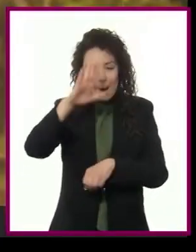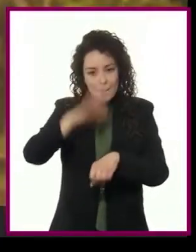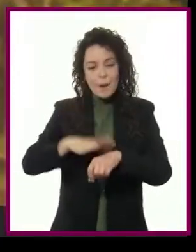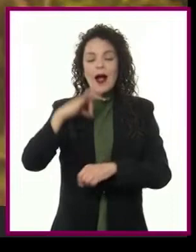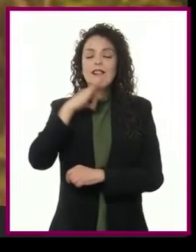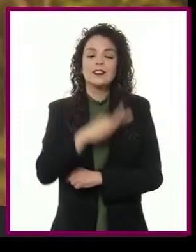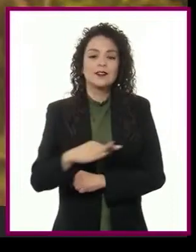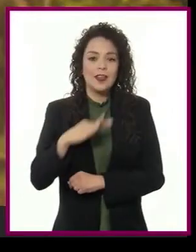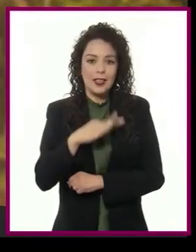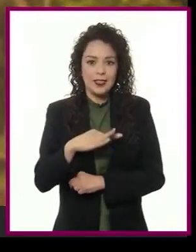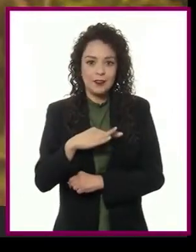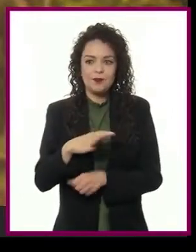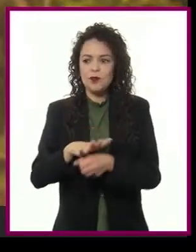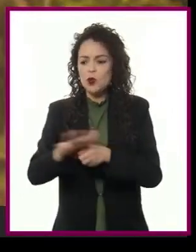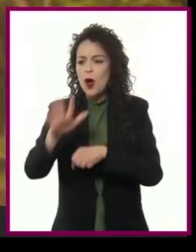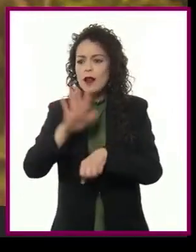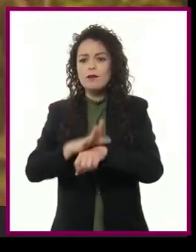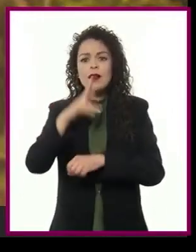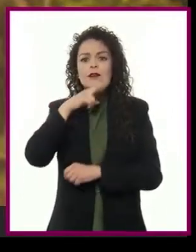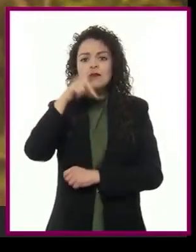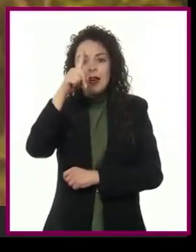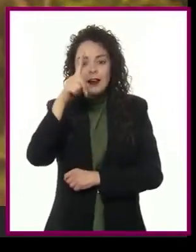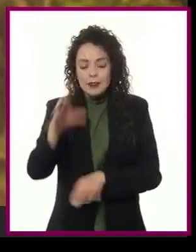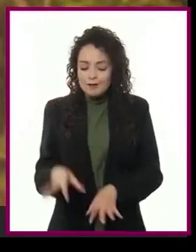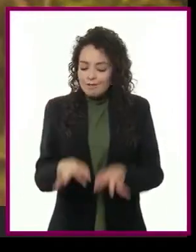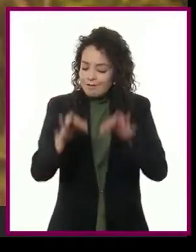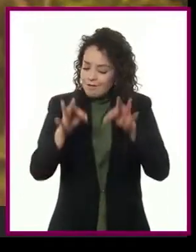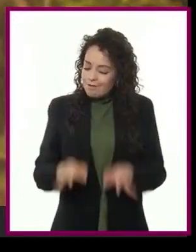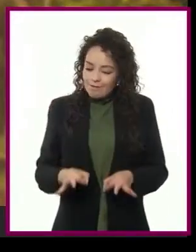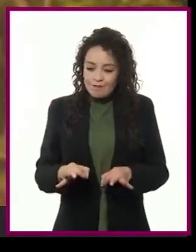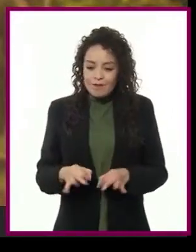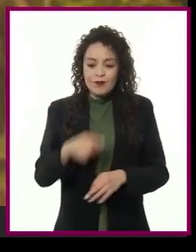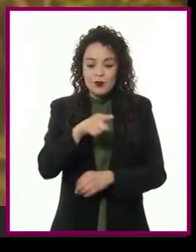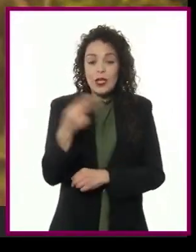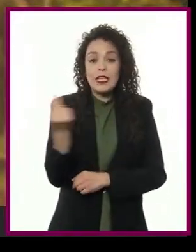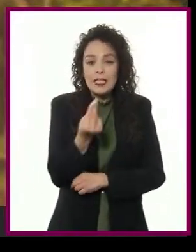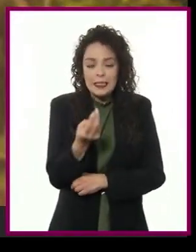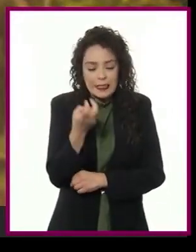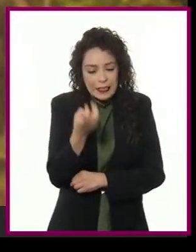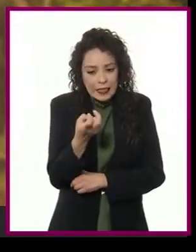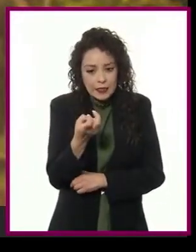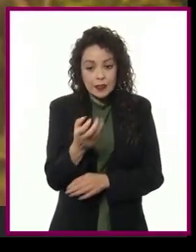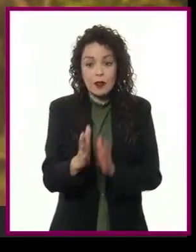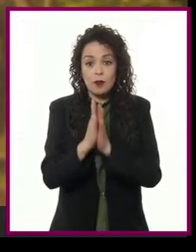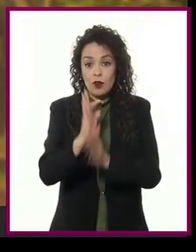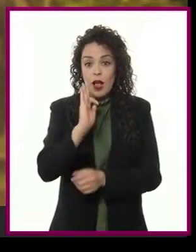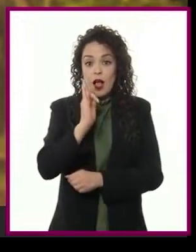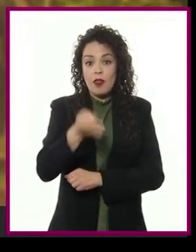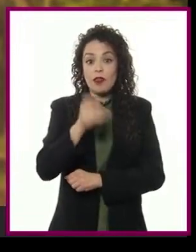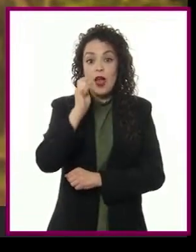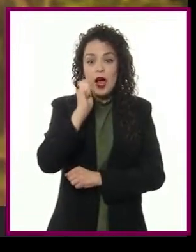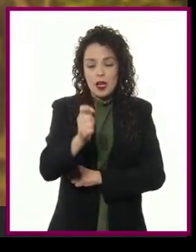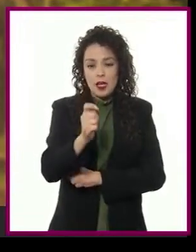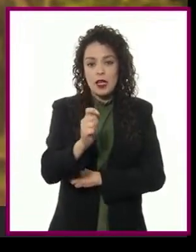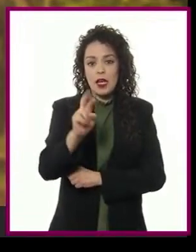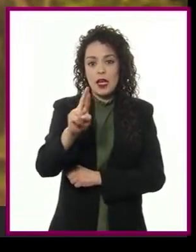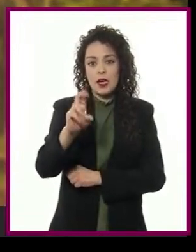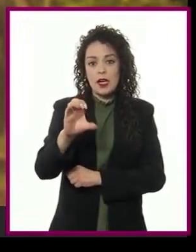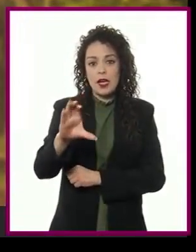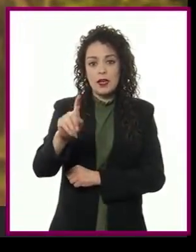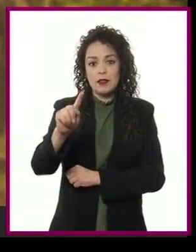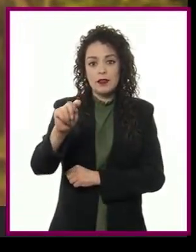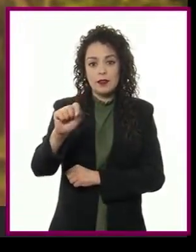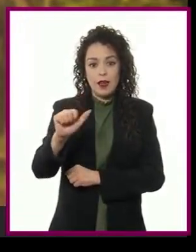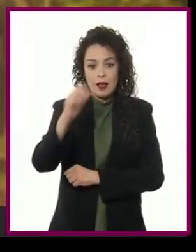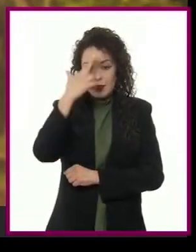en todo es la justa medida. Así que reflexiona tomando como guía la recta razón. Les